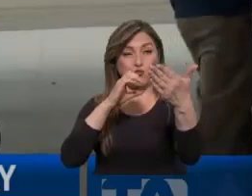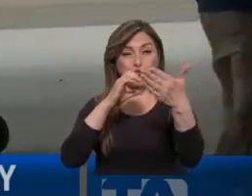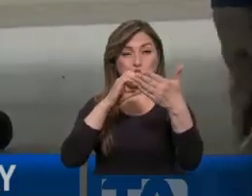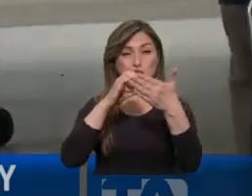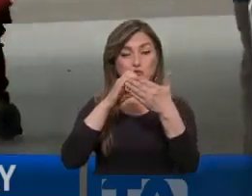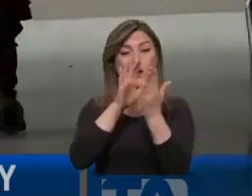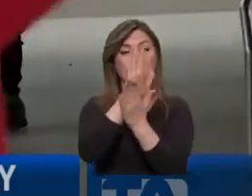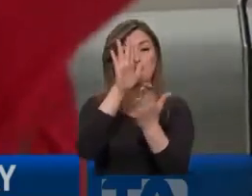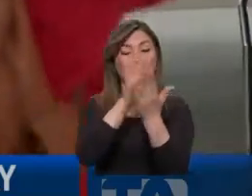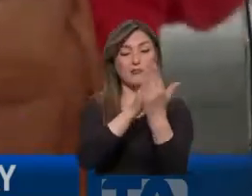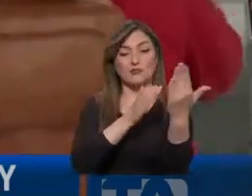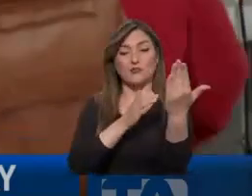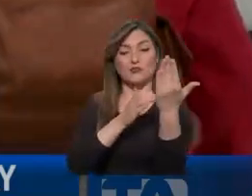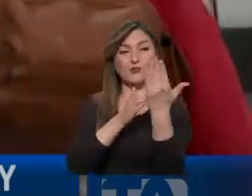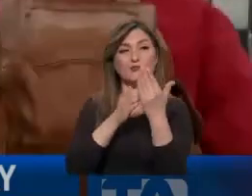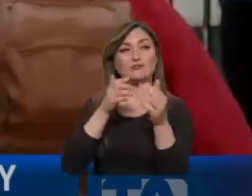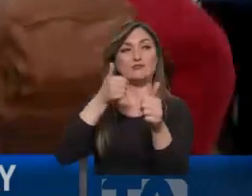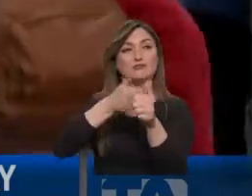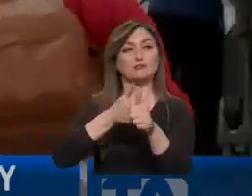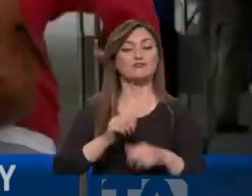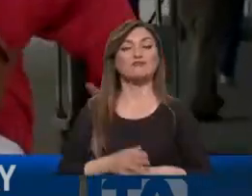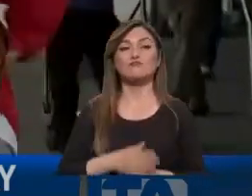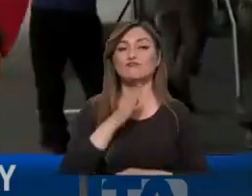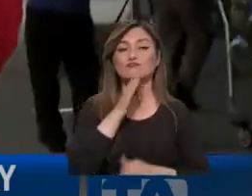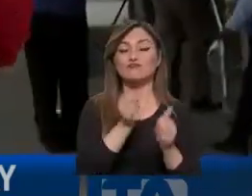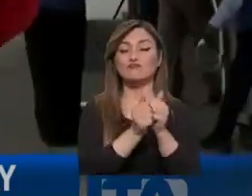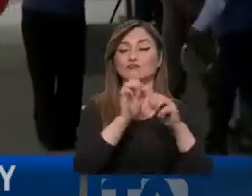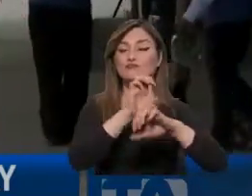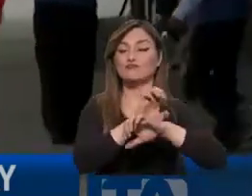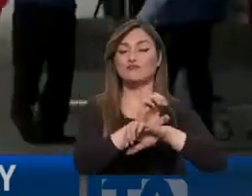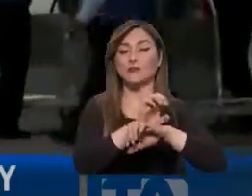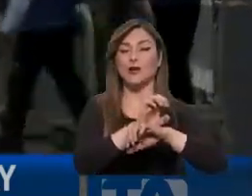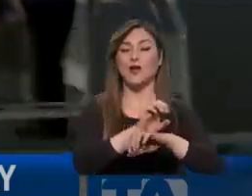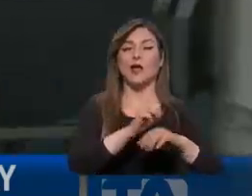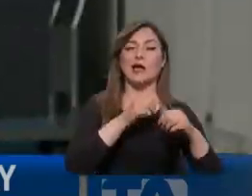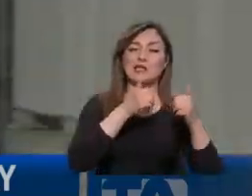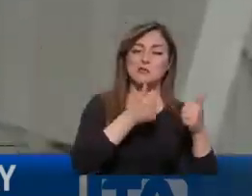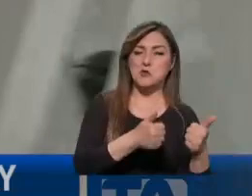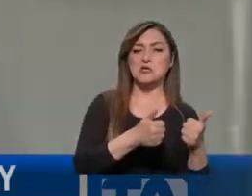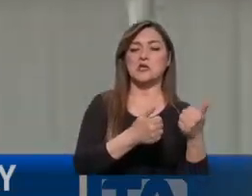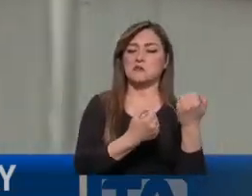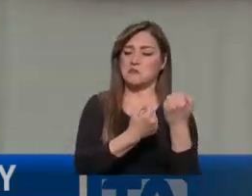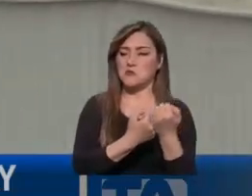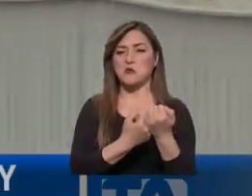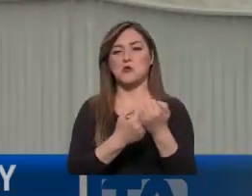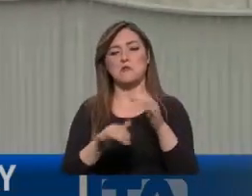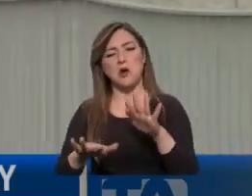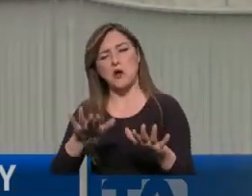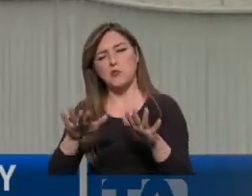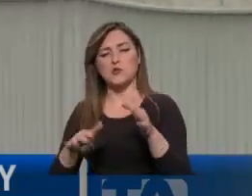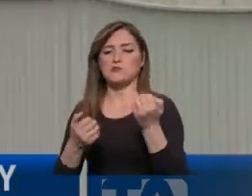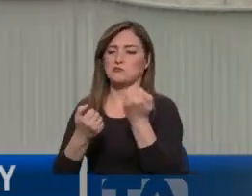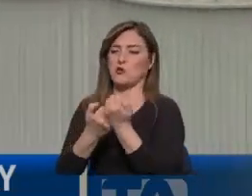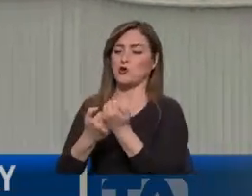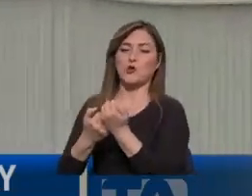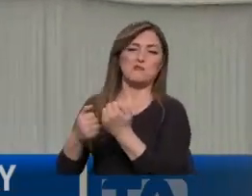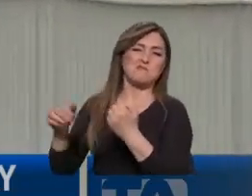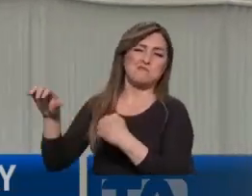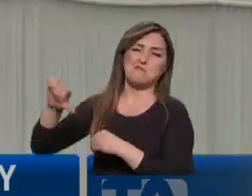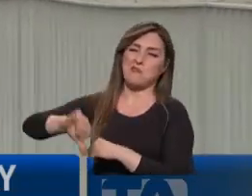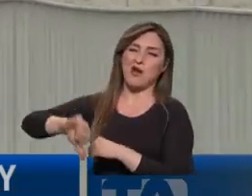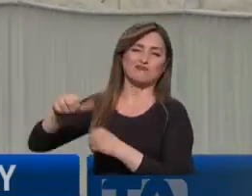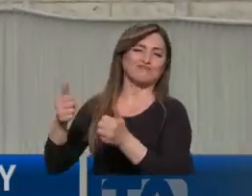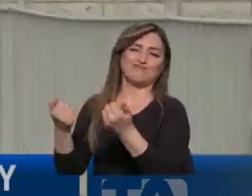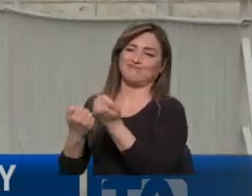siempre, en las buenas, en las más o menos, y también en las malas. Entonces, vamos, obviamente, pues,